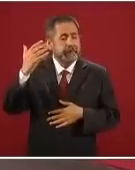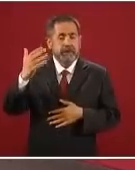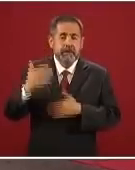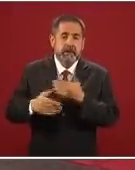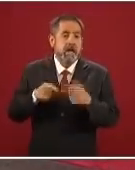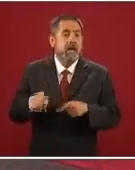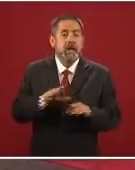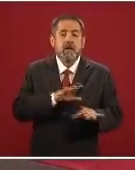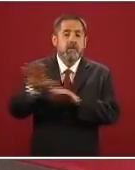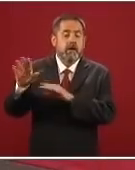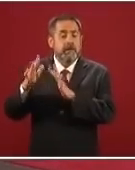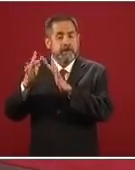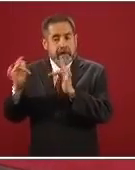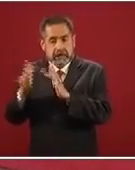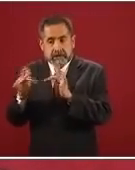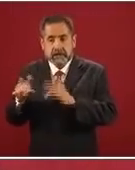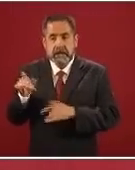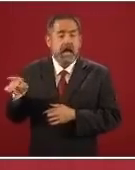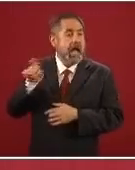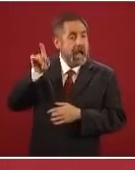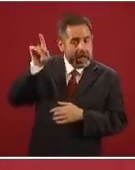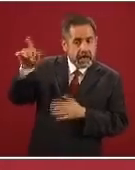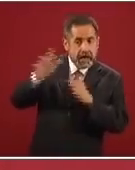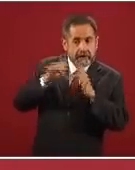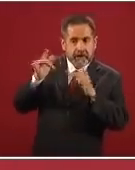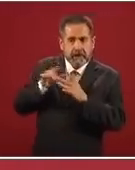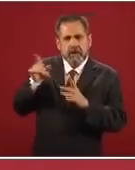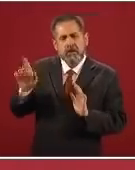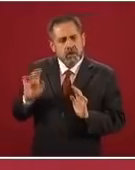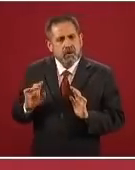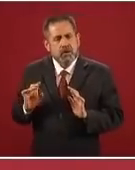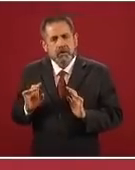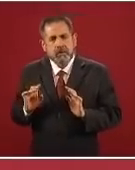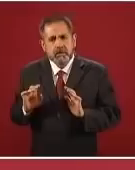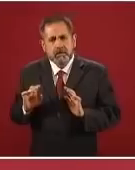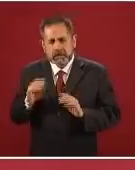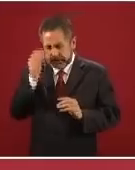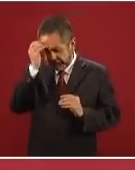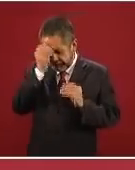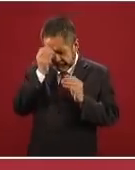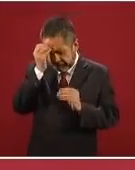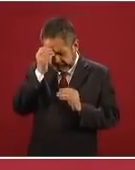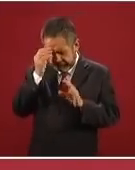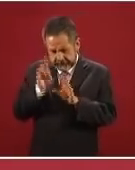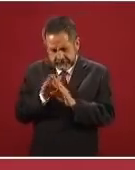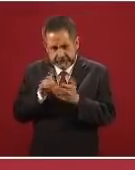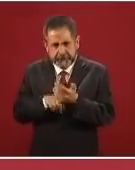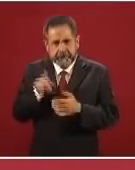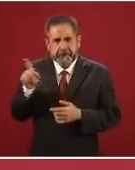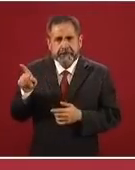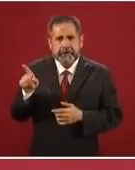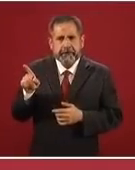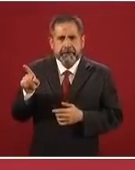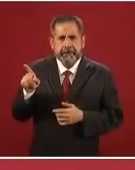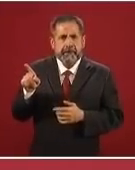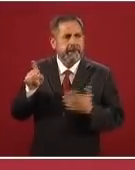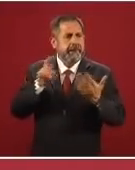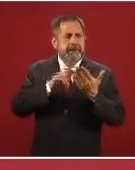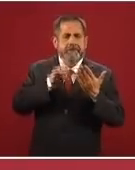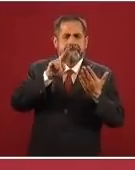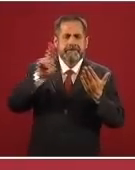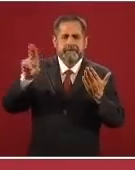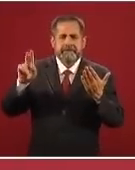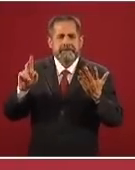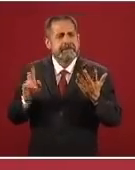Se fue a Francia, allá aprendió, o mejor dicho, perfeccionó su pintura.